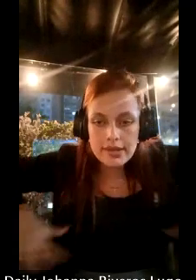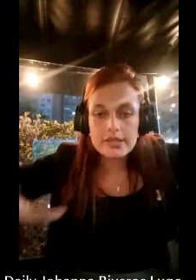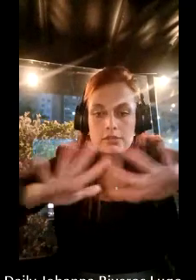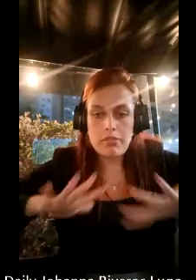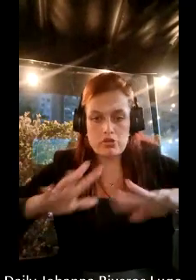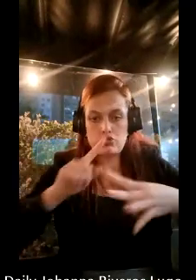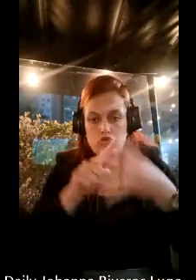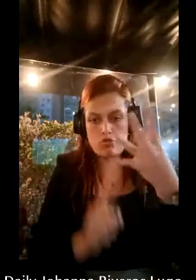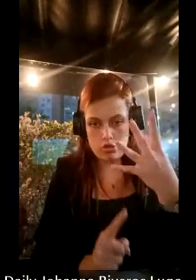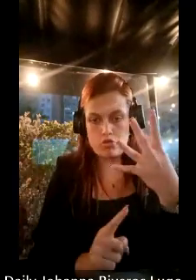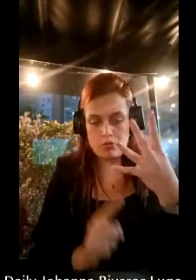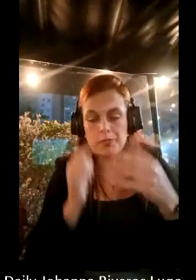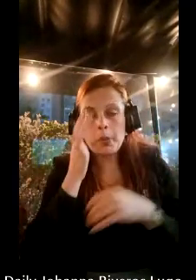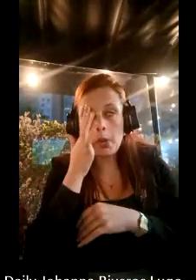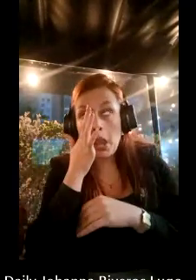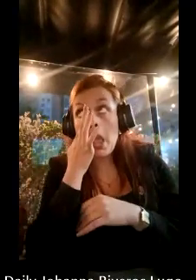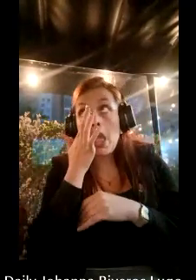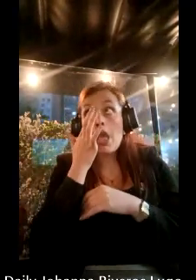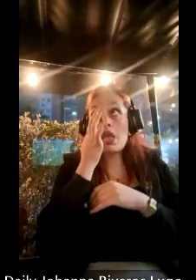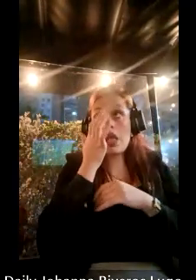La clasificación de la física.